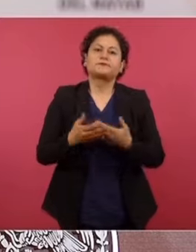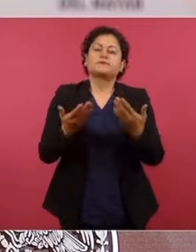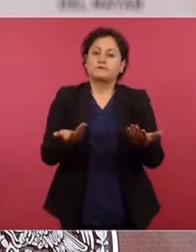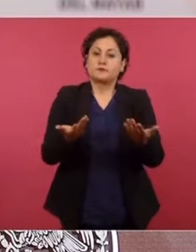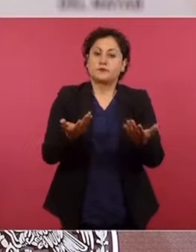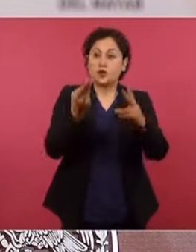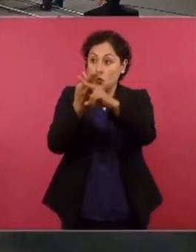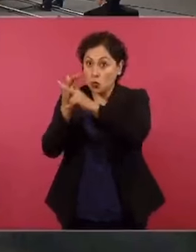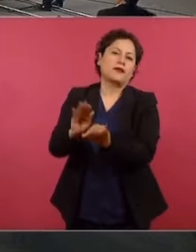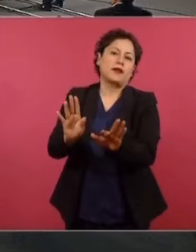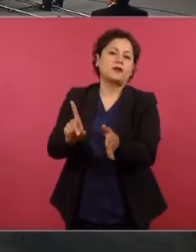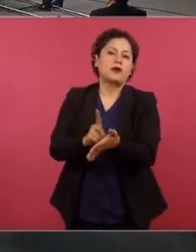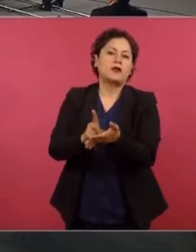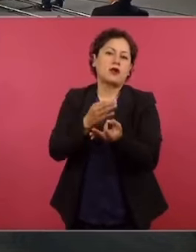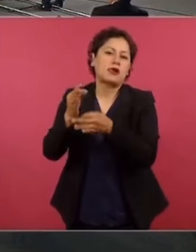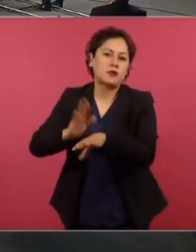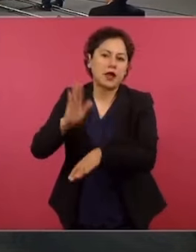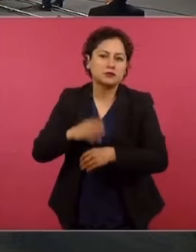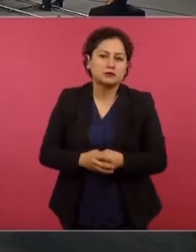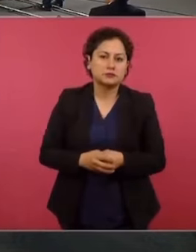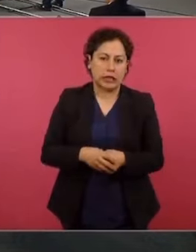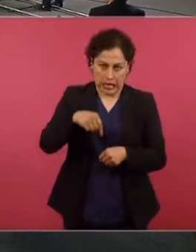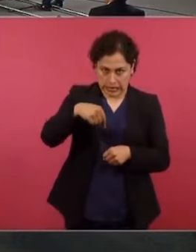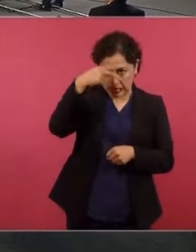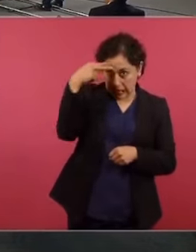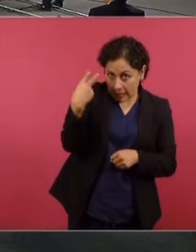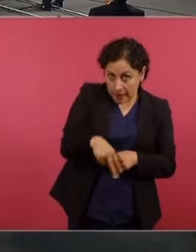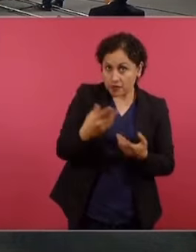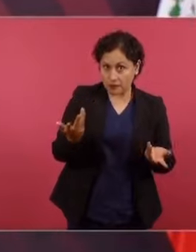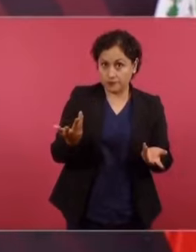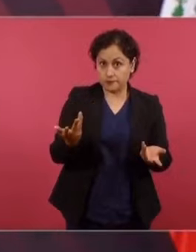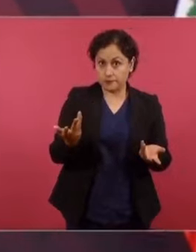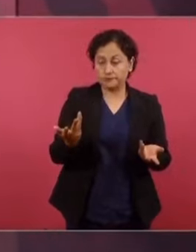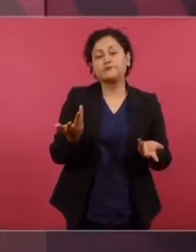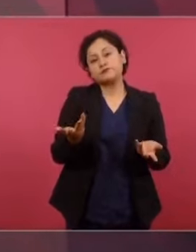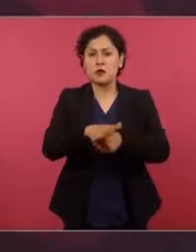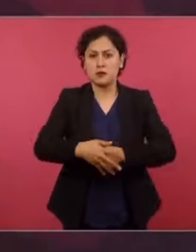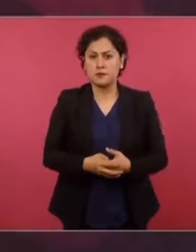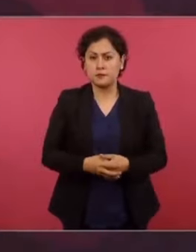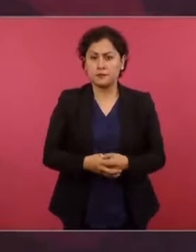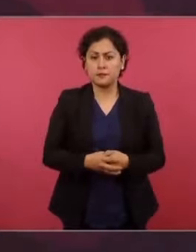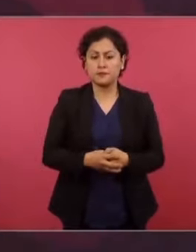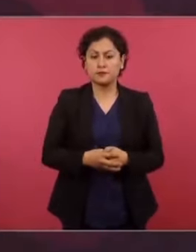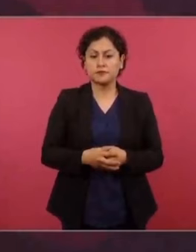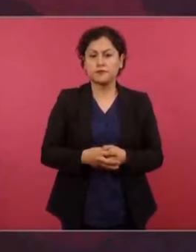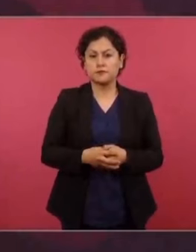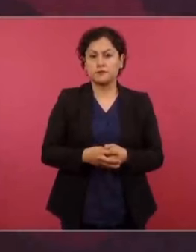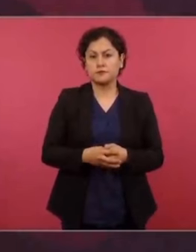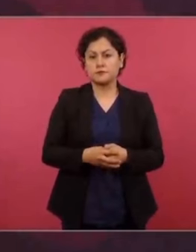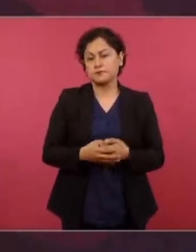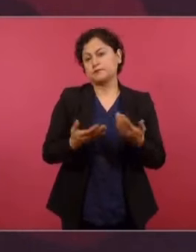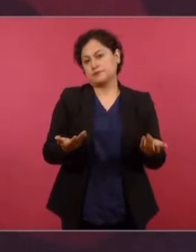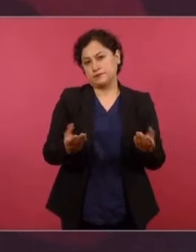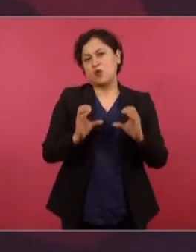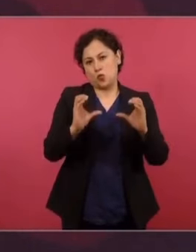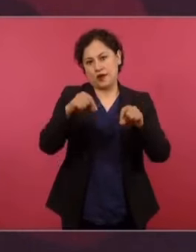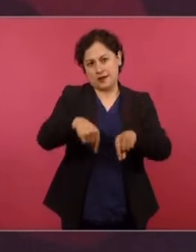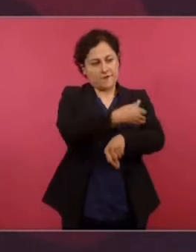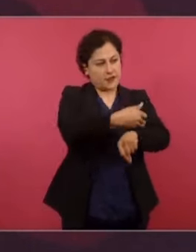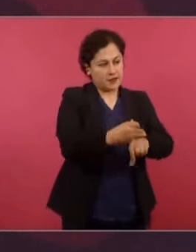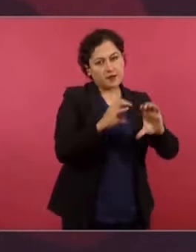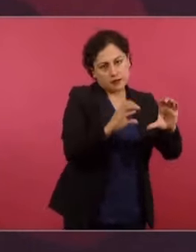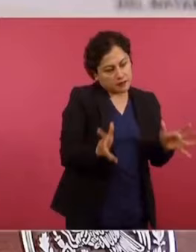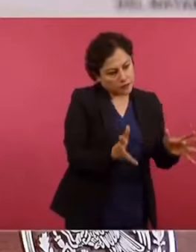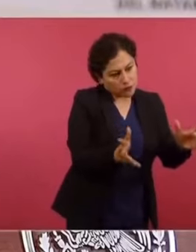homicidios? ¿Dónde hay más consumo? En México. Luego entonces, ¿qué tenemos que hacer? Procurar que no se desintegren las familias,